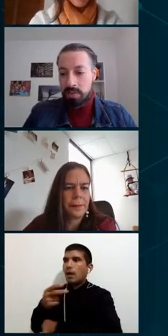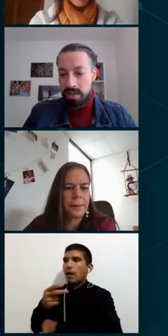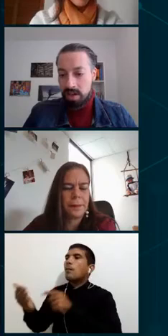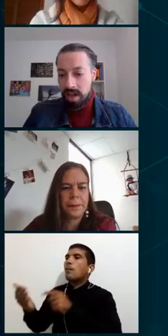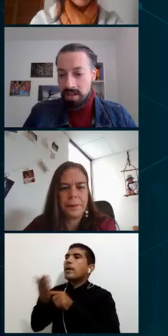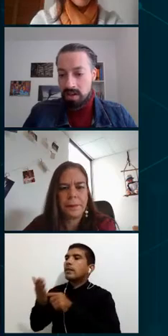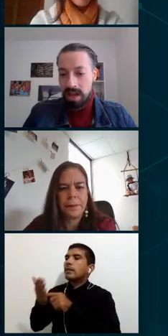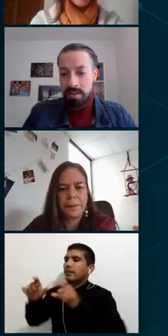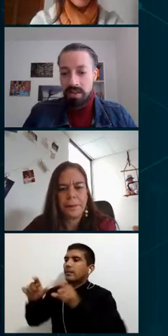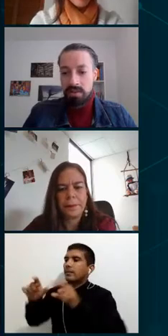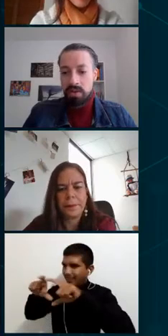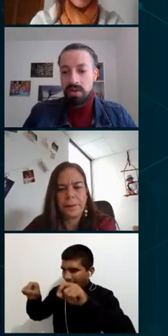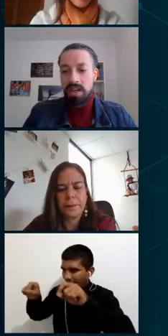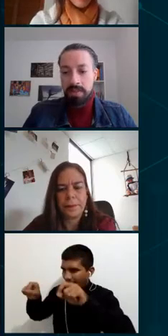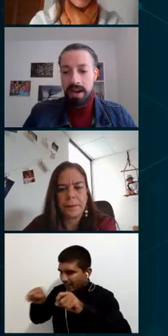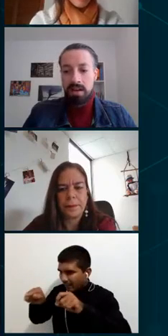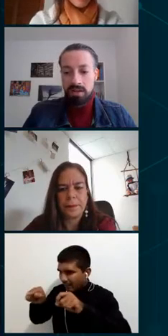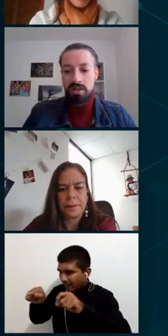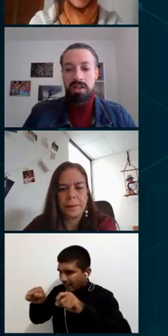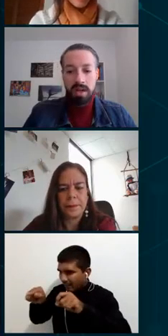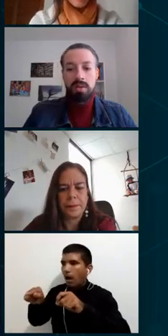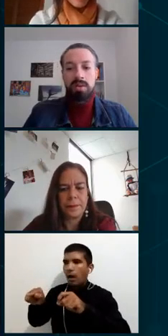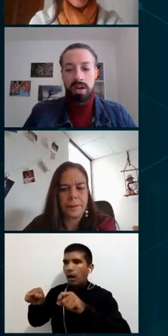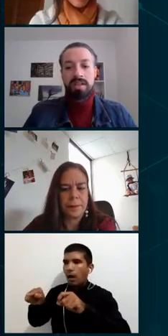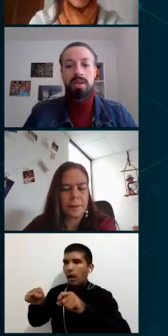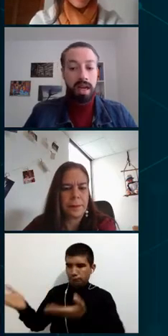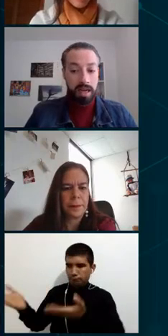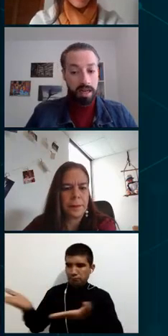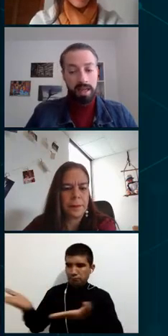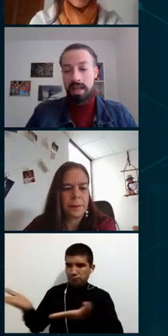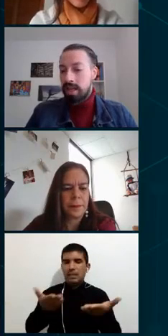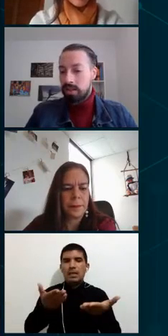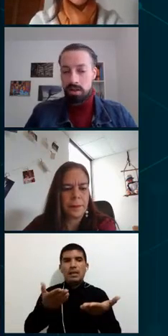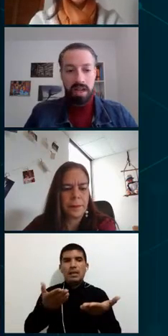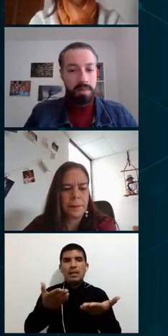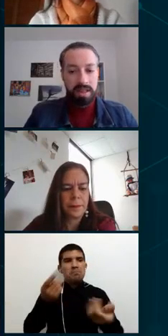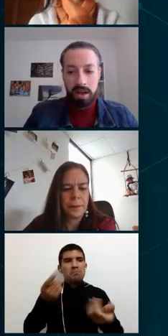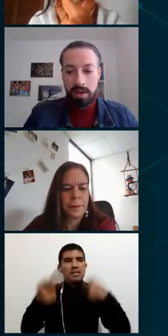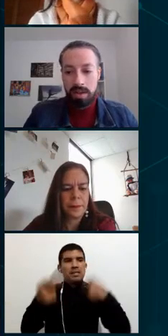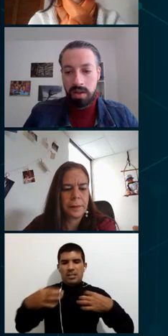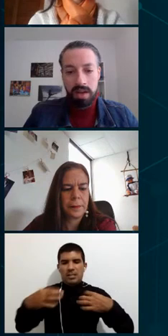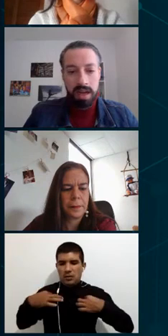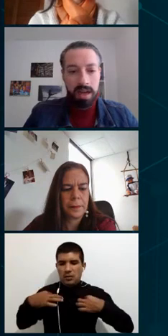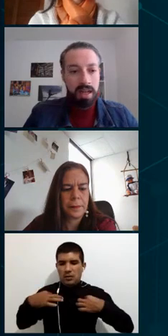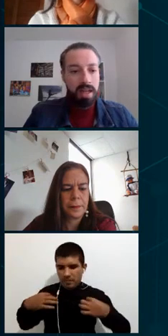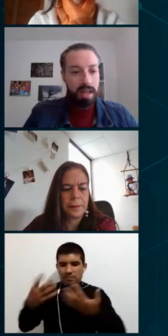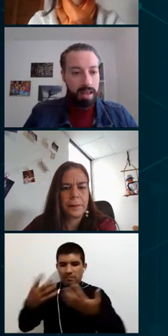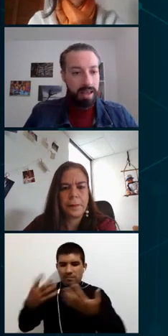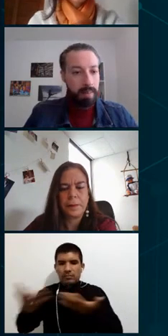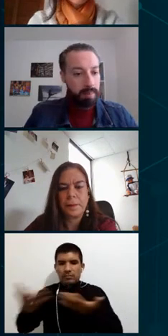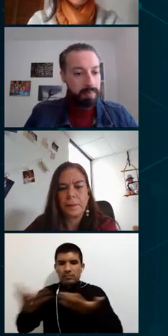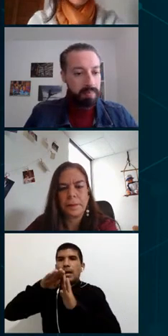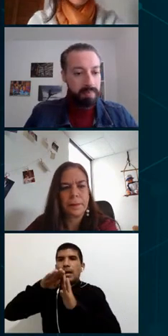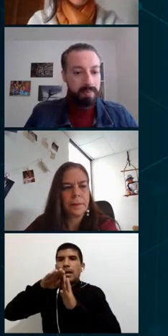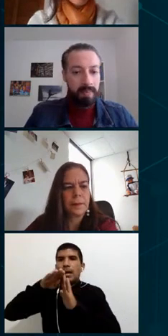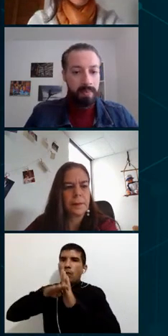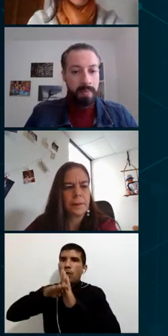Listo. Y los personajes son elementos muy útiles para la construcción de cultura ciudadana. Totalmente de acuerdo, Olga.